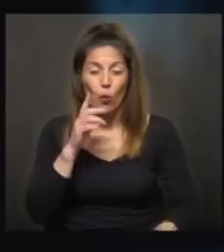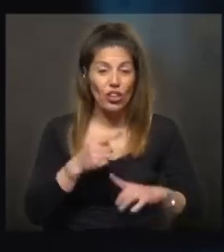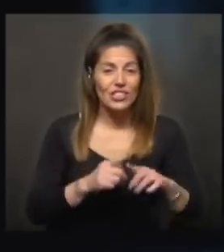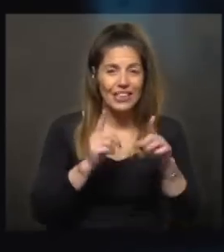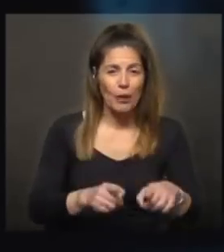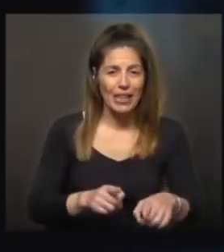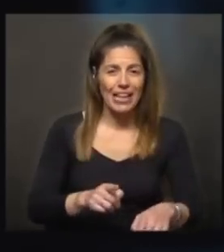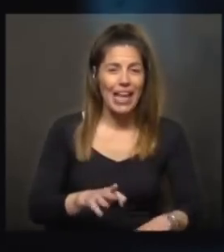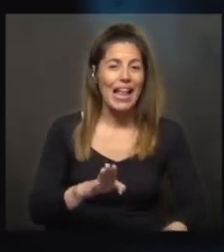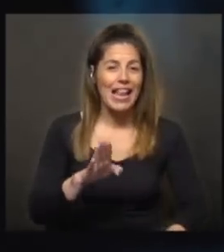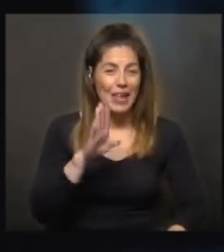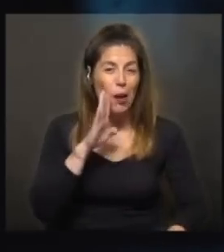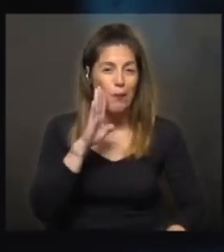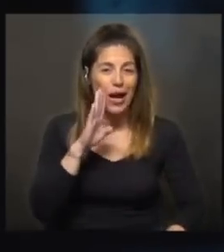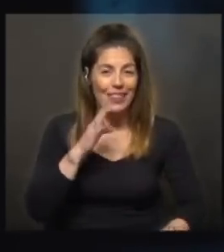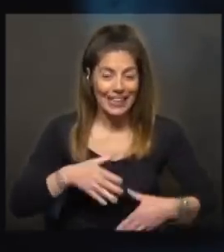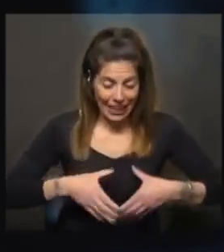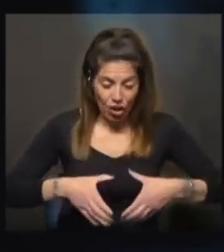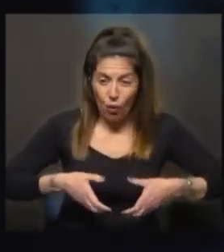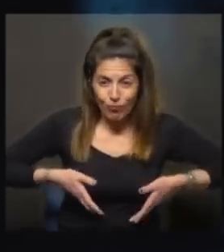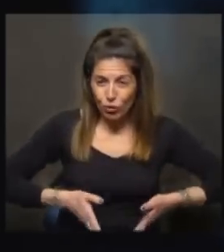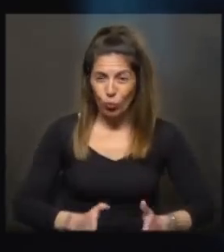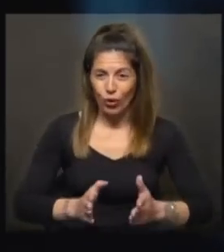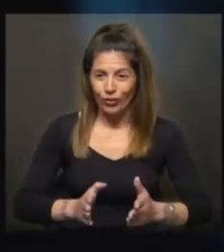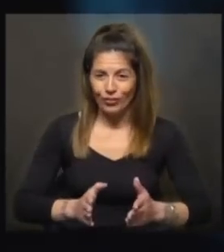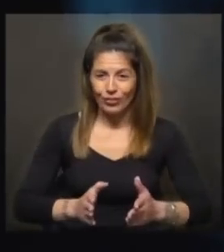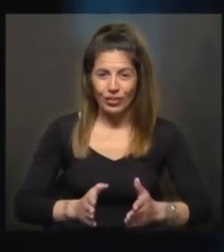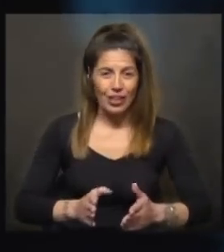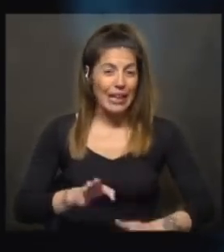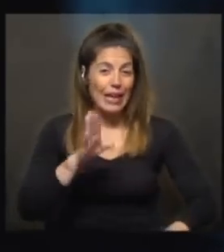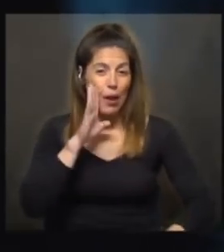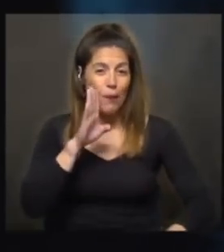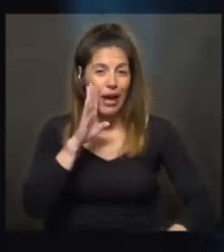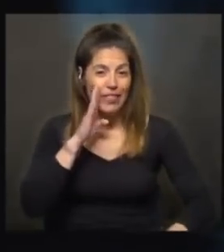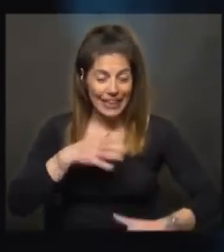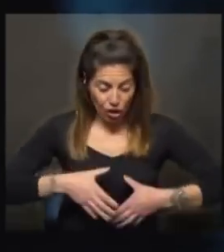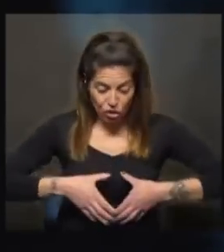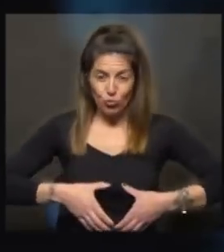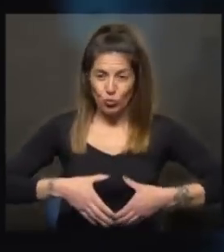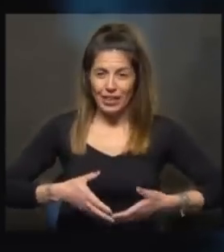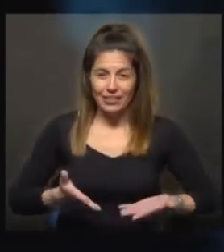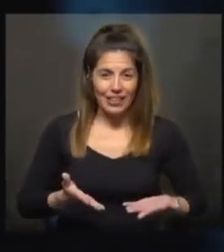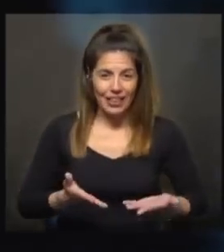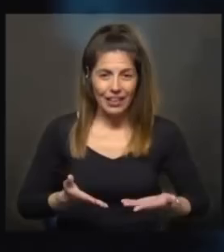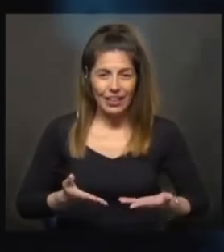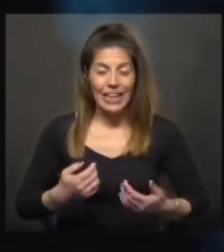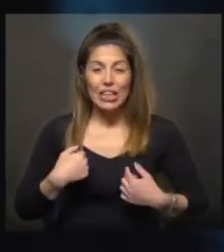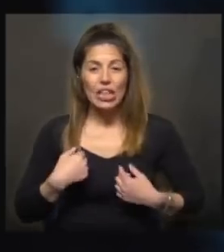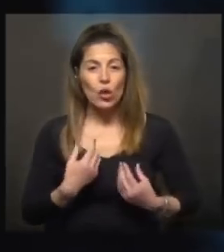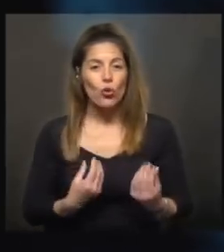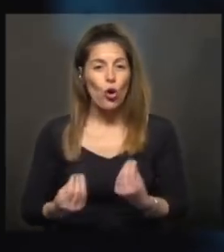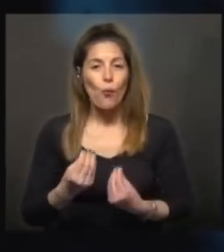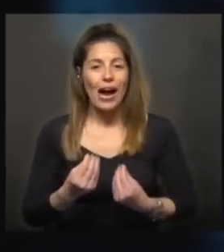también la madre y la madre que lo parió digamos la madre que lo llevó en su vientre y ocuparon un lugar